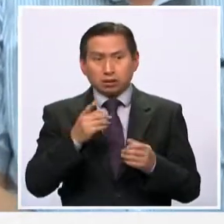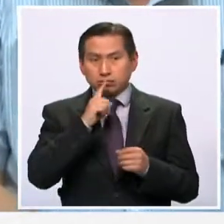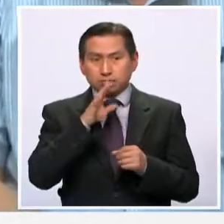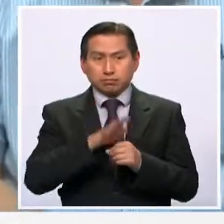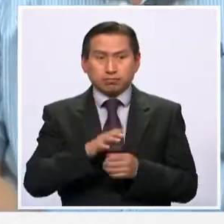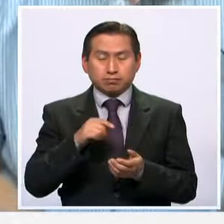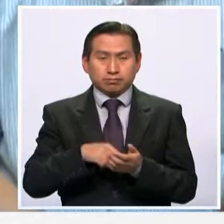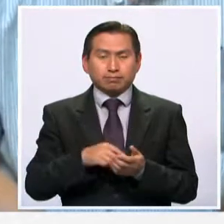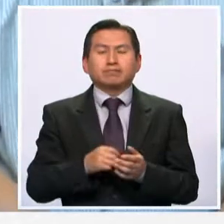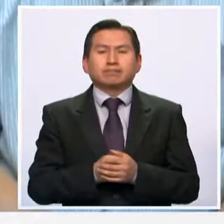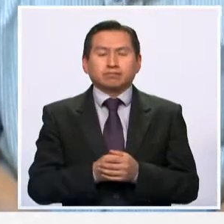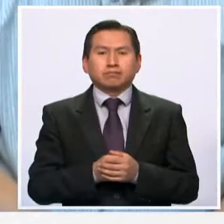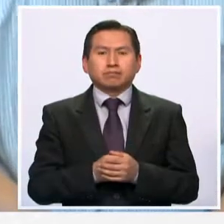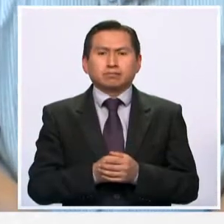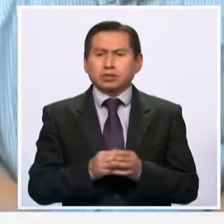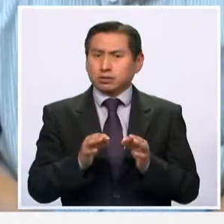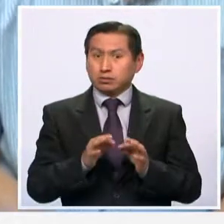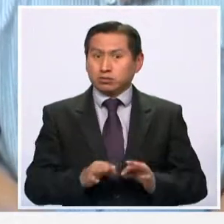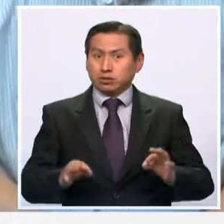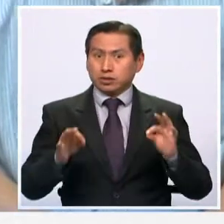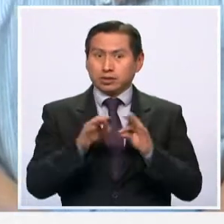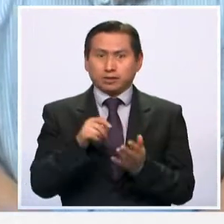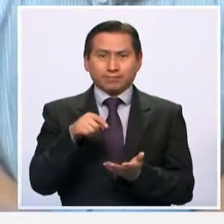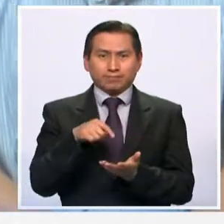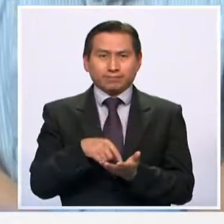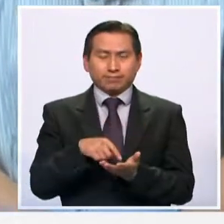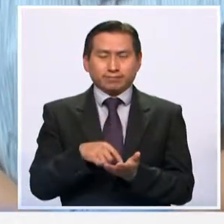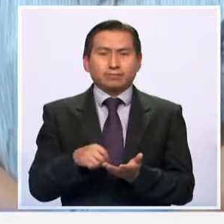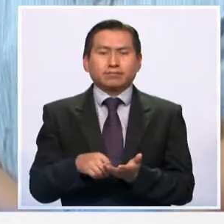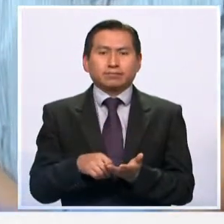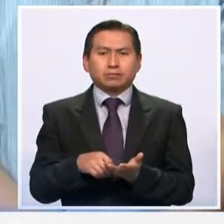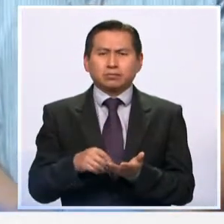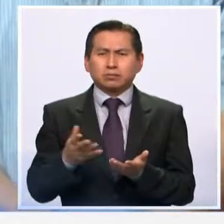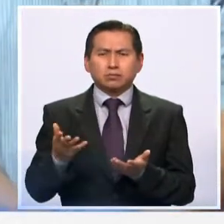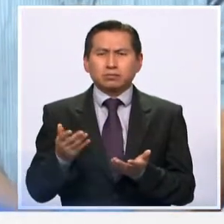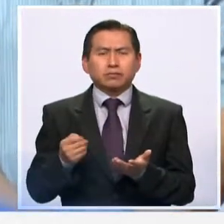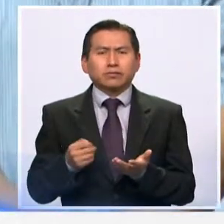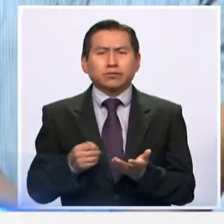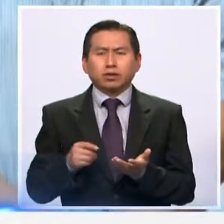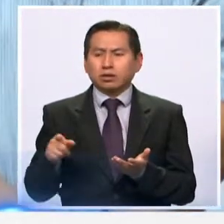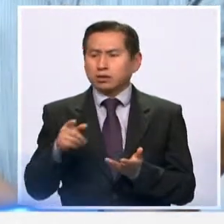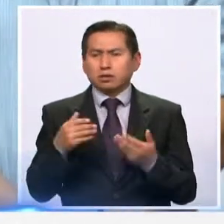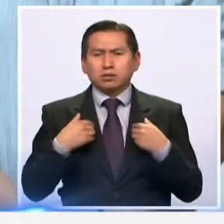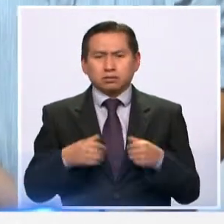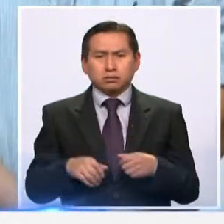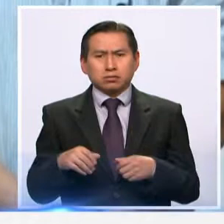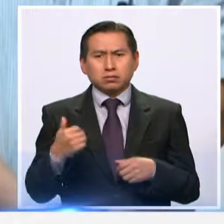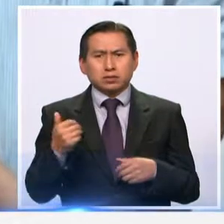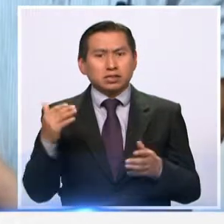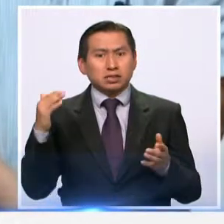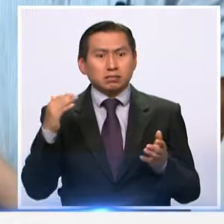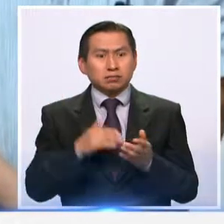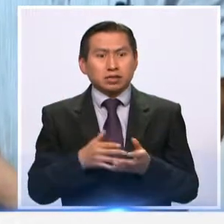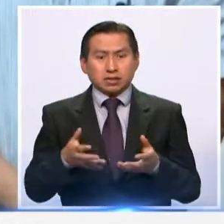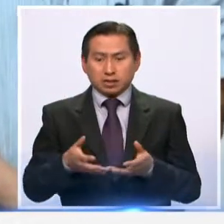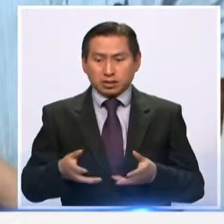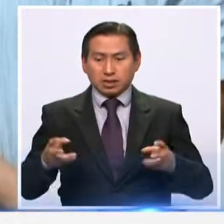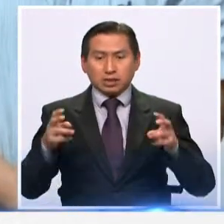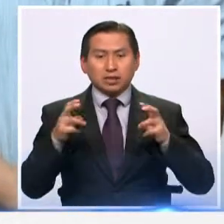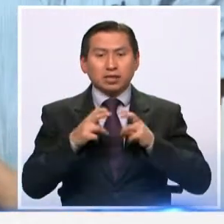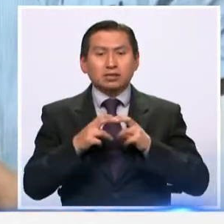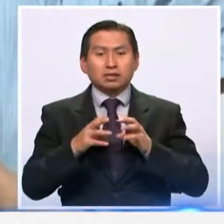compromiso fundamental donde van a haber alrededor de 10.000 canastas montereñas para